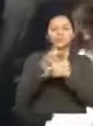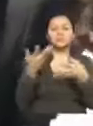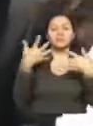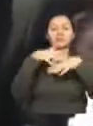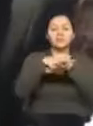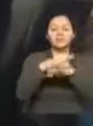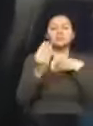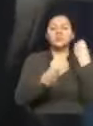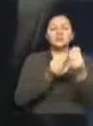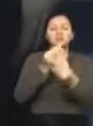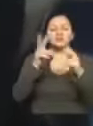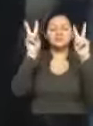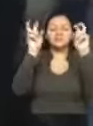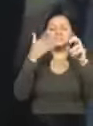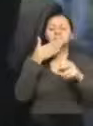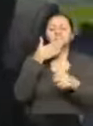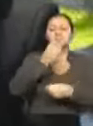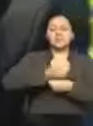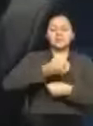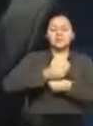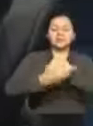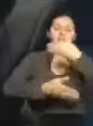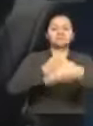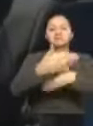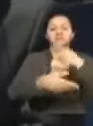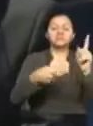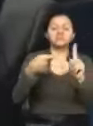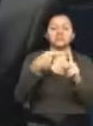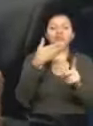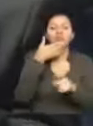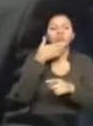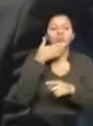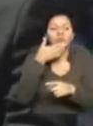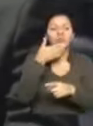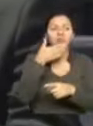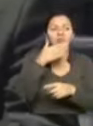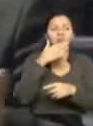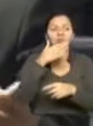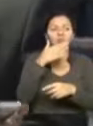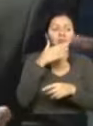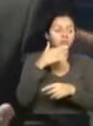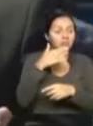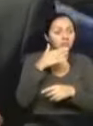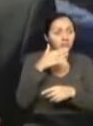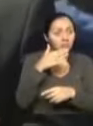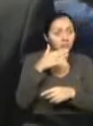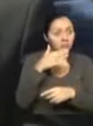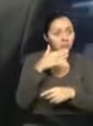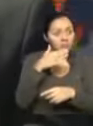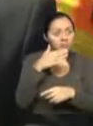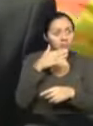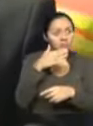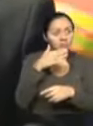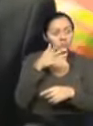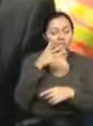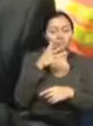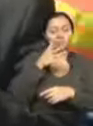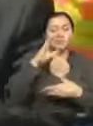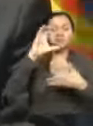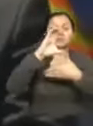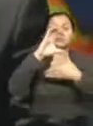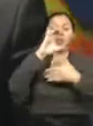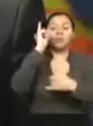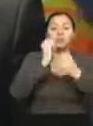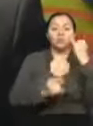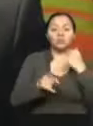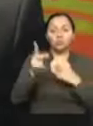usted precisamente ese trabajo que ha desarrollado el Ecuador una vez que sería uno de los últimos encuentros de CELAC? Y por